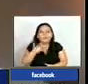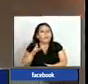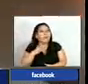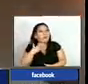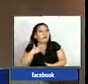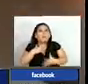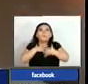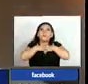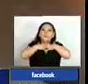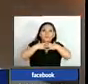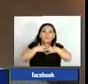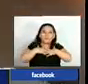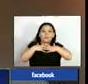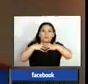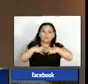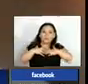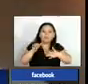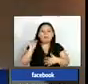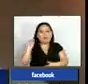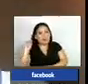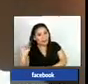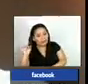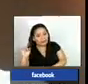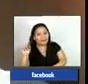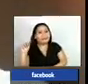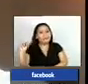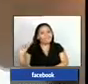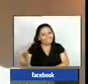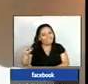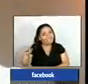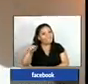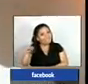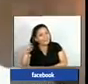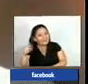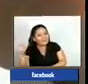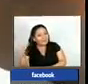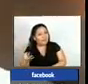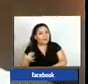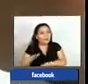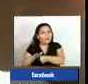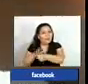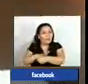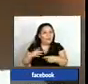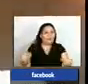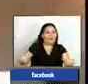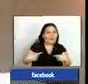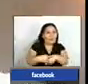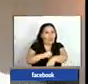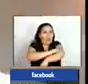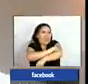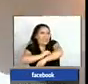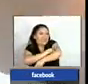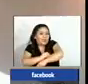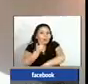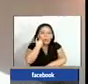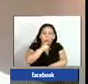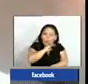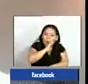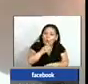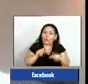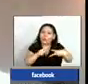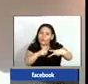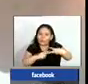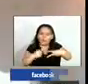que no tiene aire en pulmones y entonces eso es de urgencia. Con chikungunya y con zika hay dos cosas